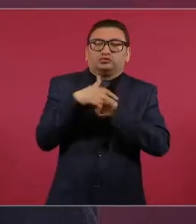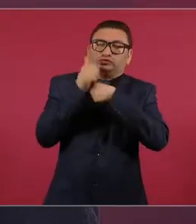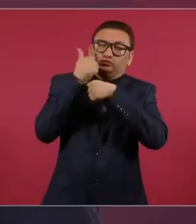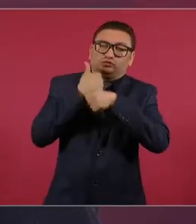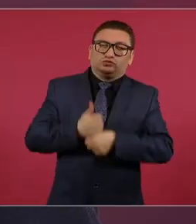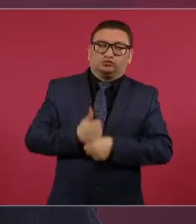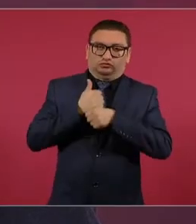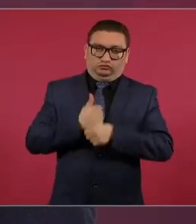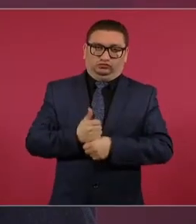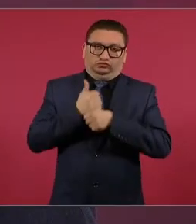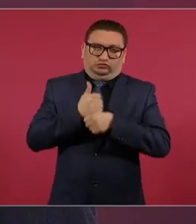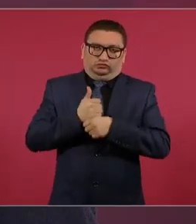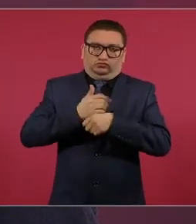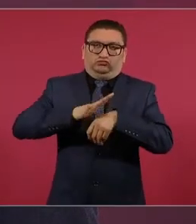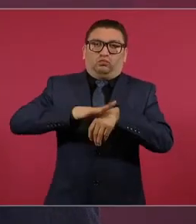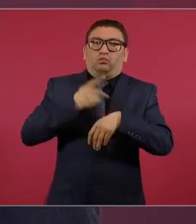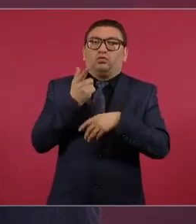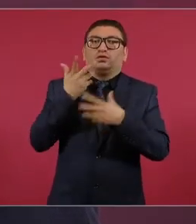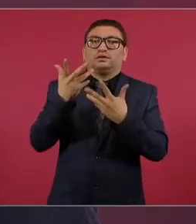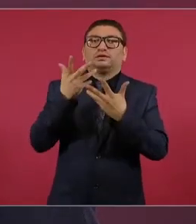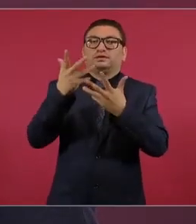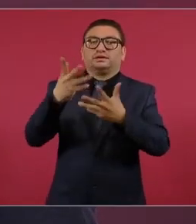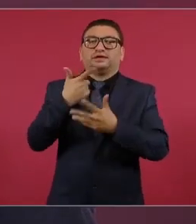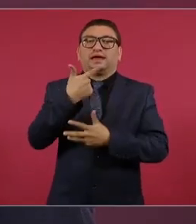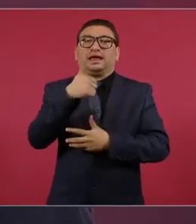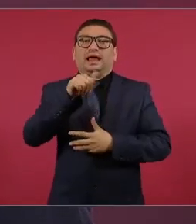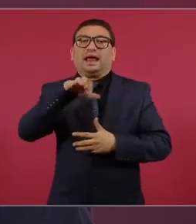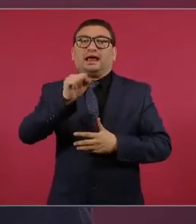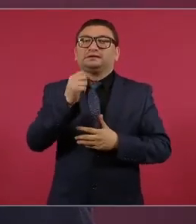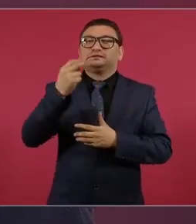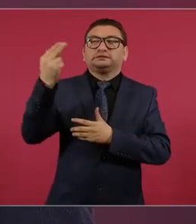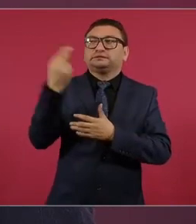Europa por la dependencia del